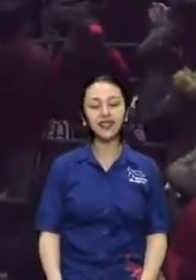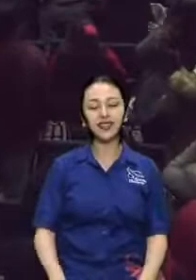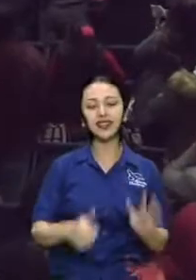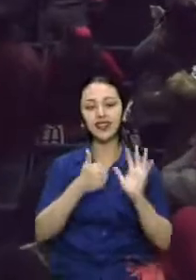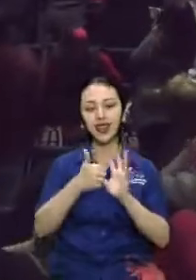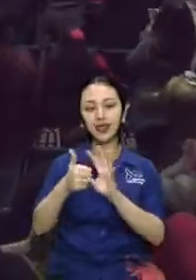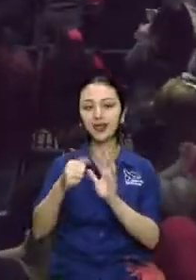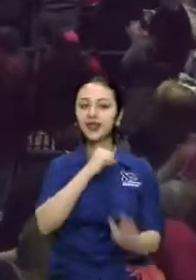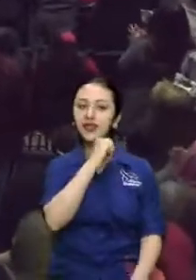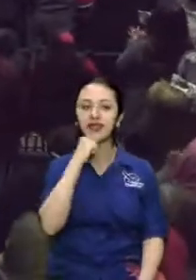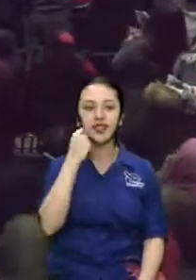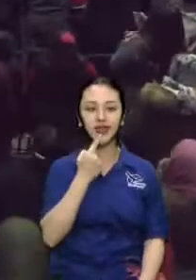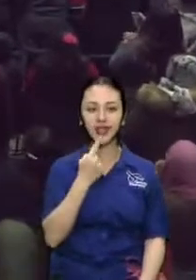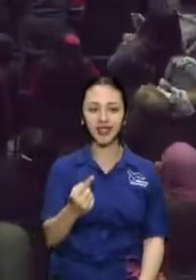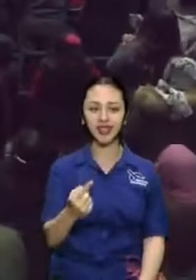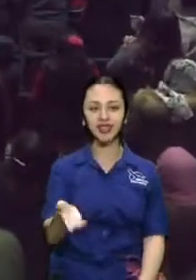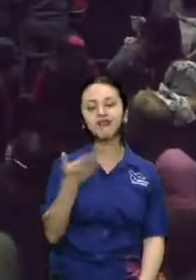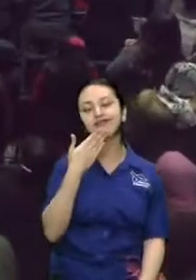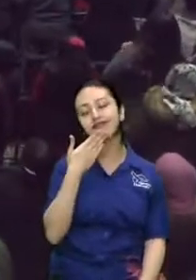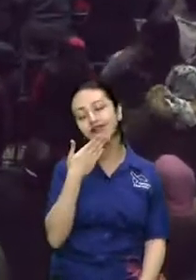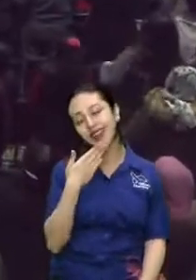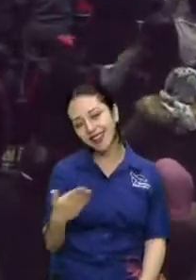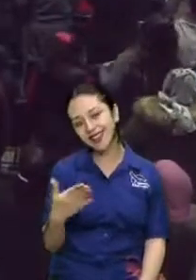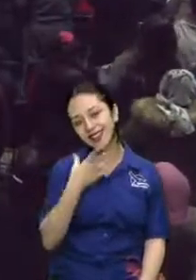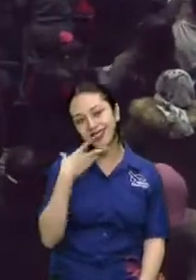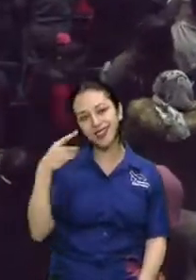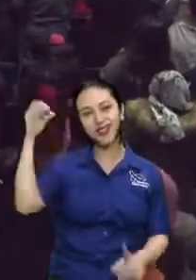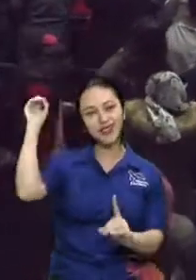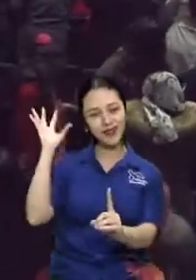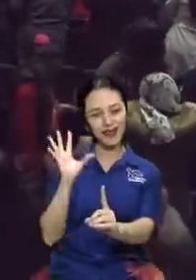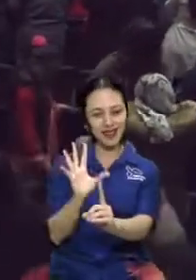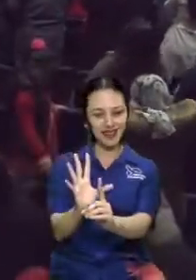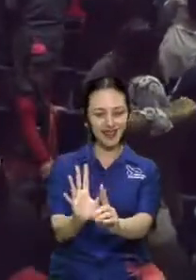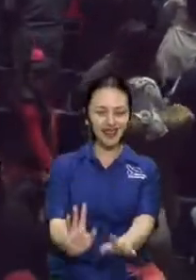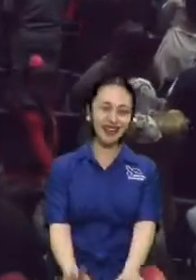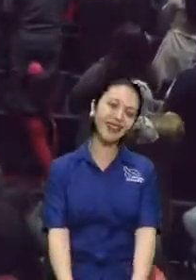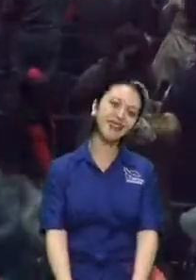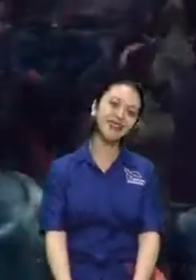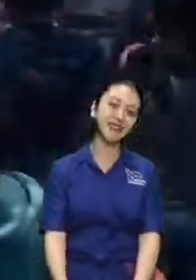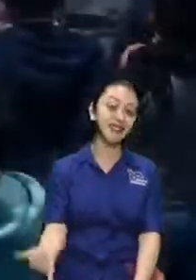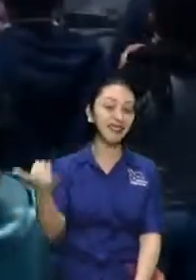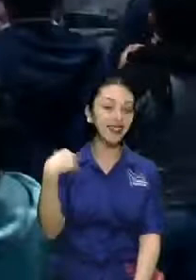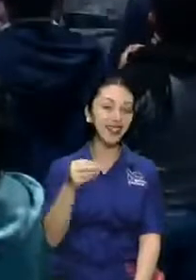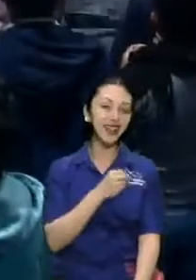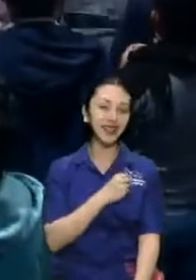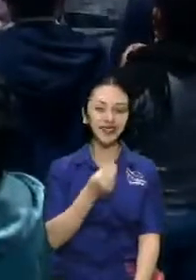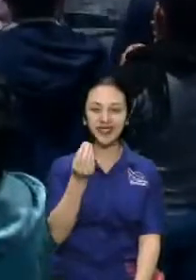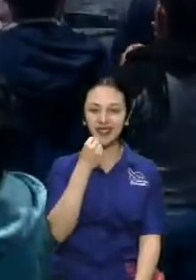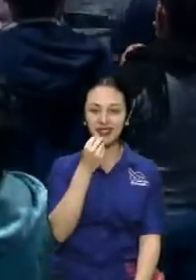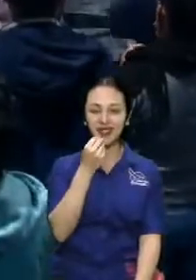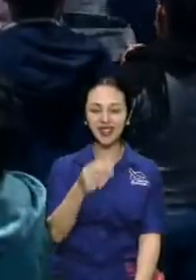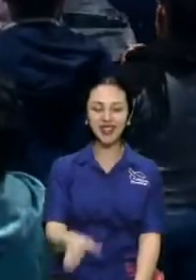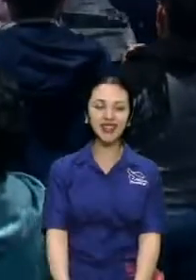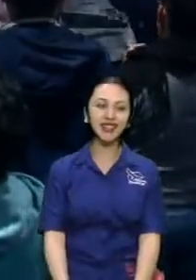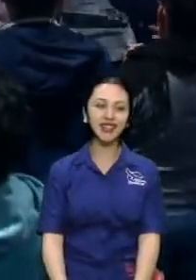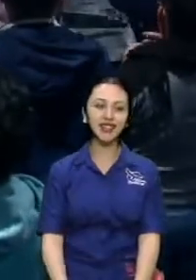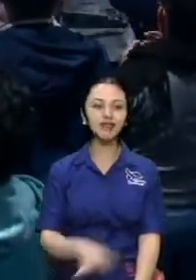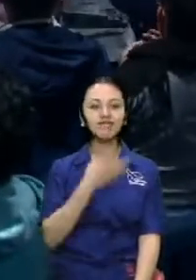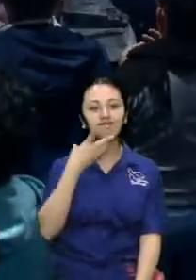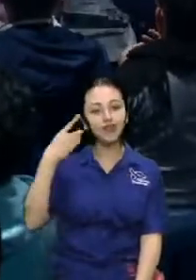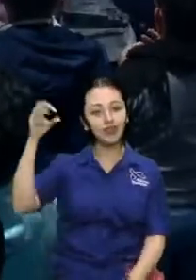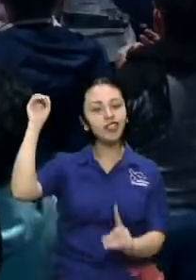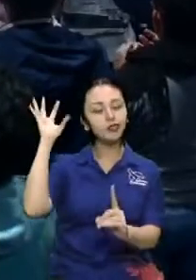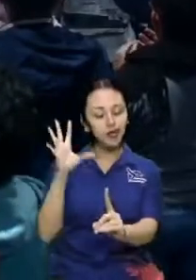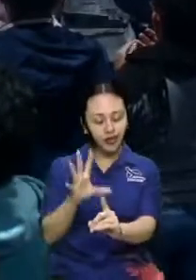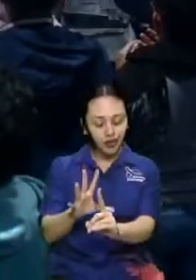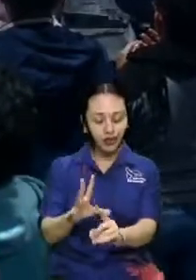bendiga. Bueno, ya queremos pastel, ¿verdad? Dios les bendiga, hermanos. Y la verdad